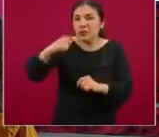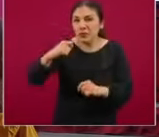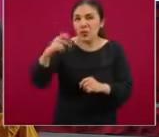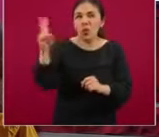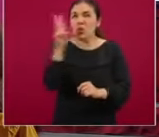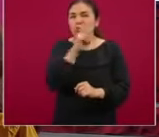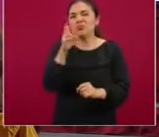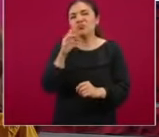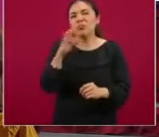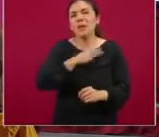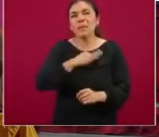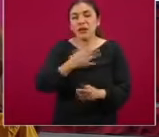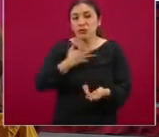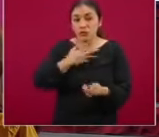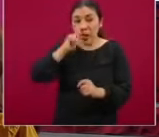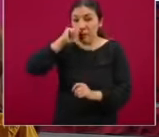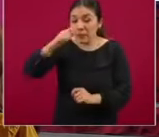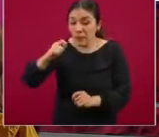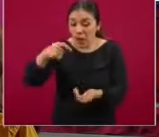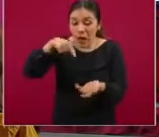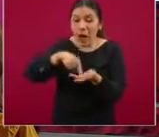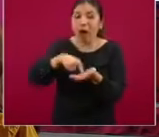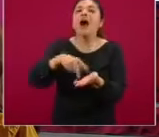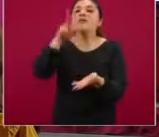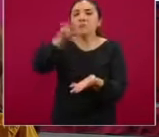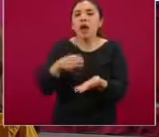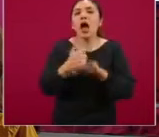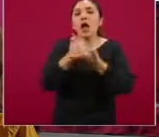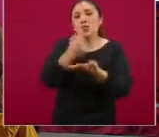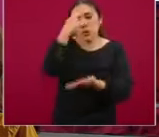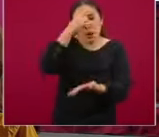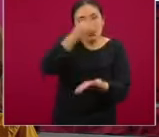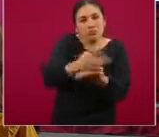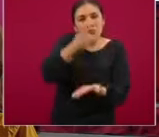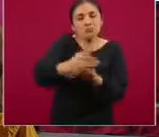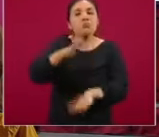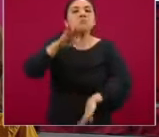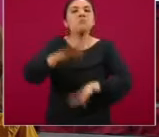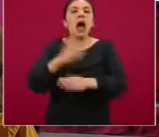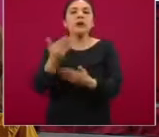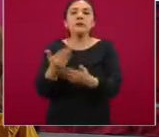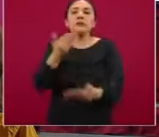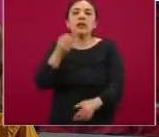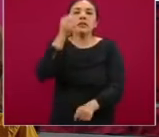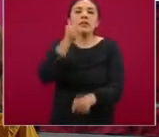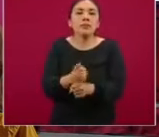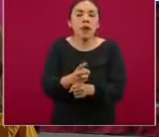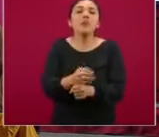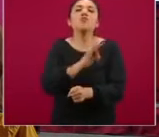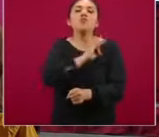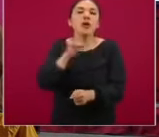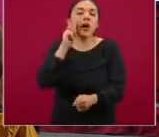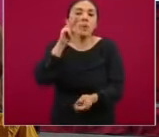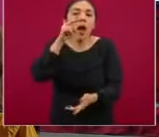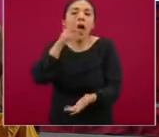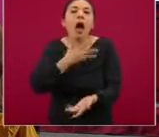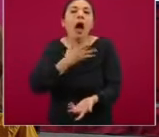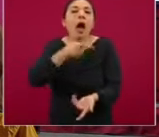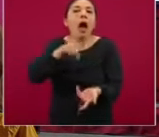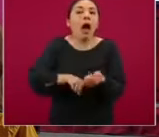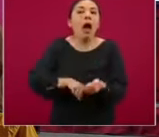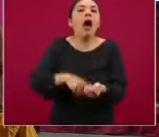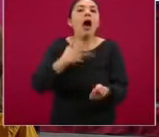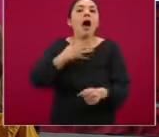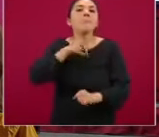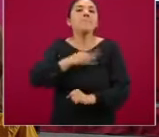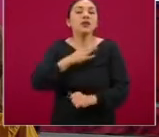vías respiratorias, son las que nos ayudan a identificar de manera más oportuna la presencia del mismo, que asociado